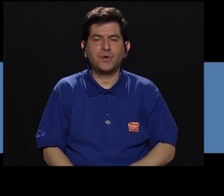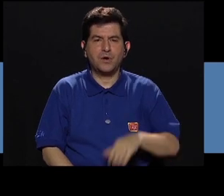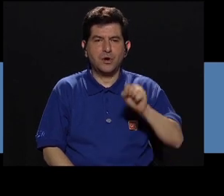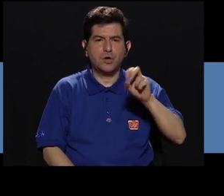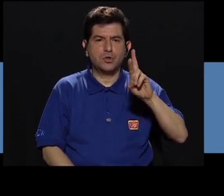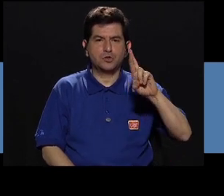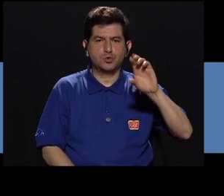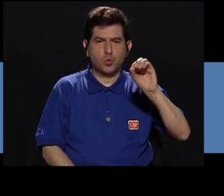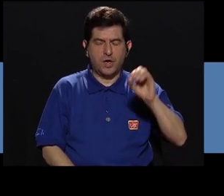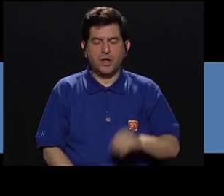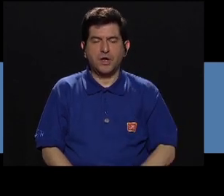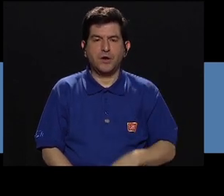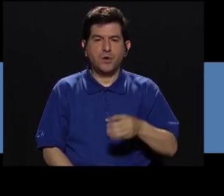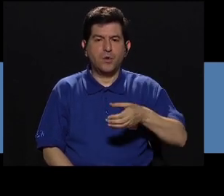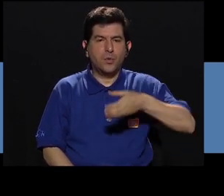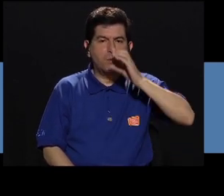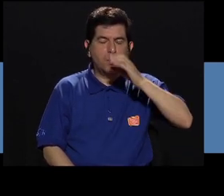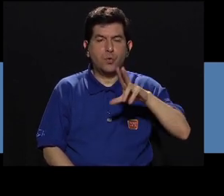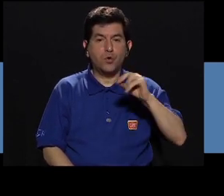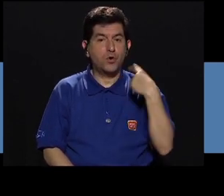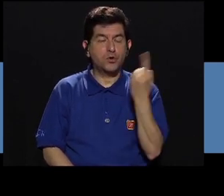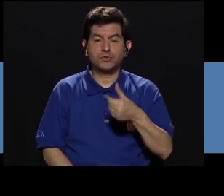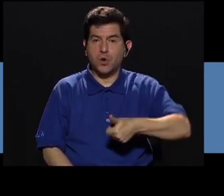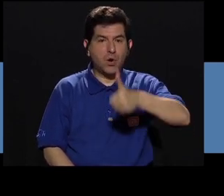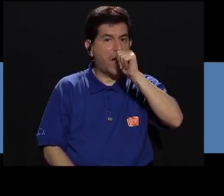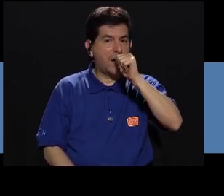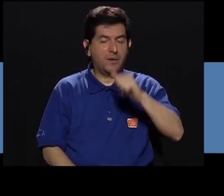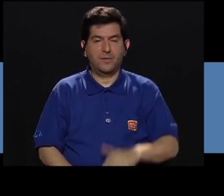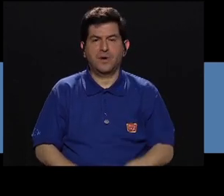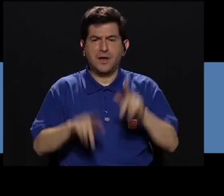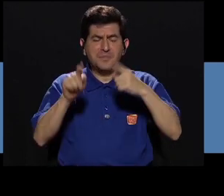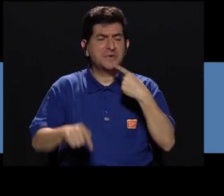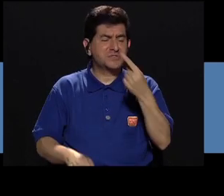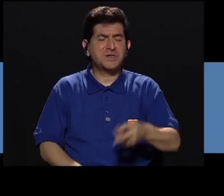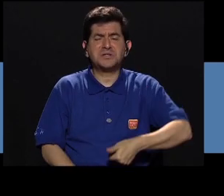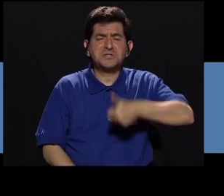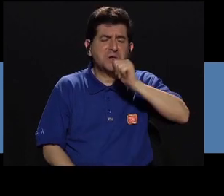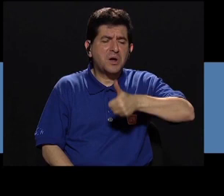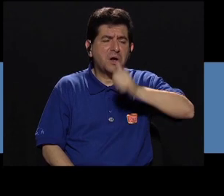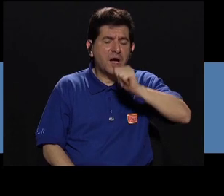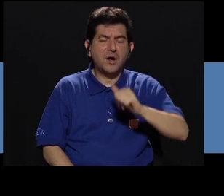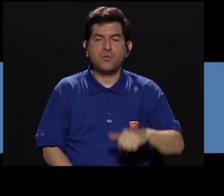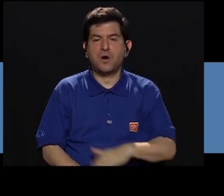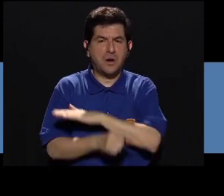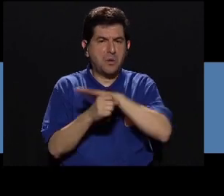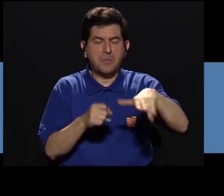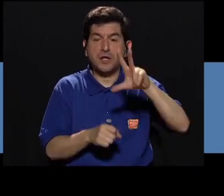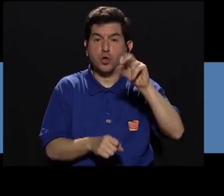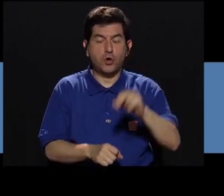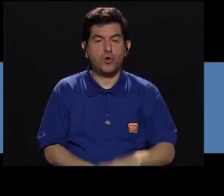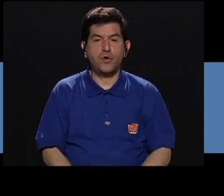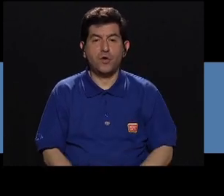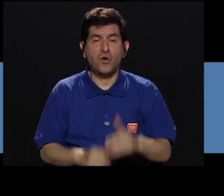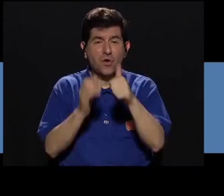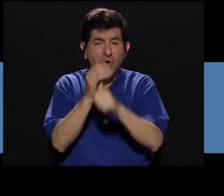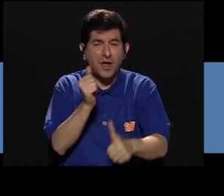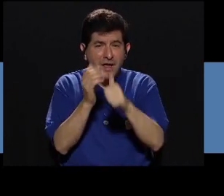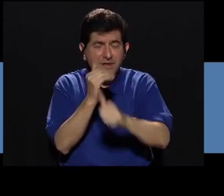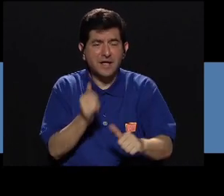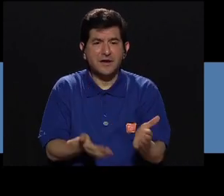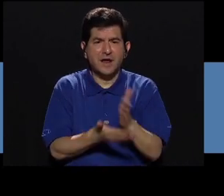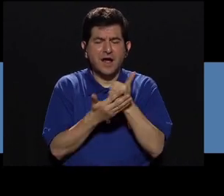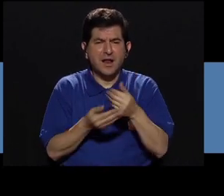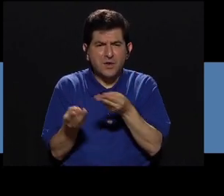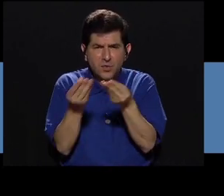que lo más importante porque la hidratación no debe ser con agua solamente algunas personas dicen que tomando agua suficiente y no porque porque en la diarrea se pierden